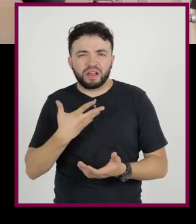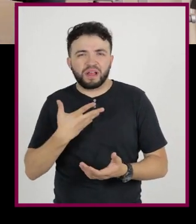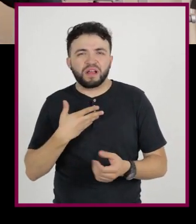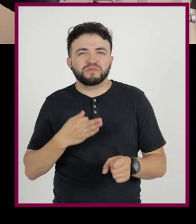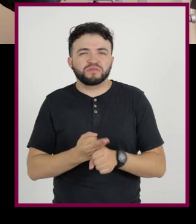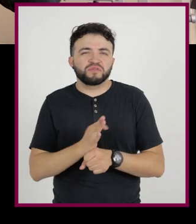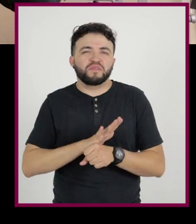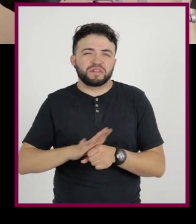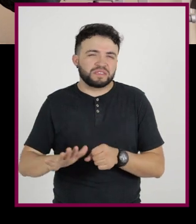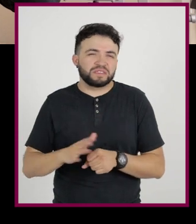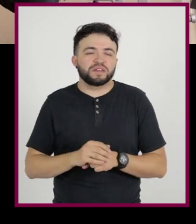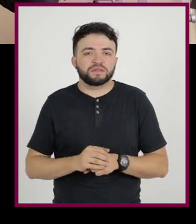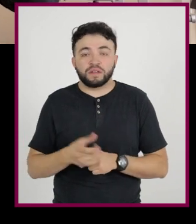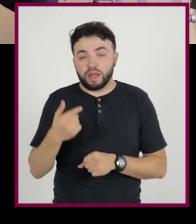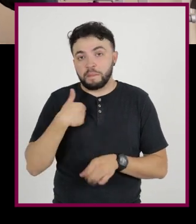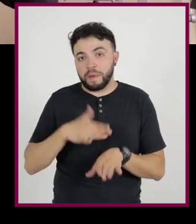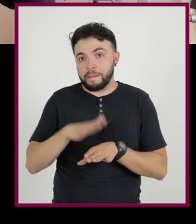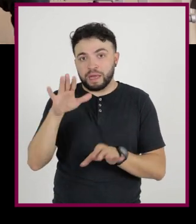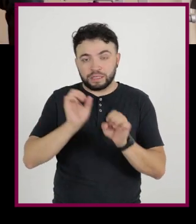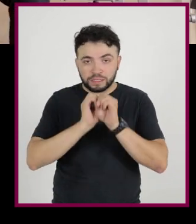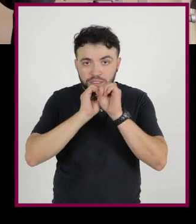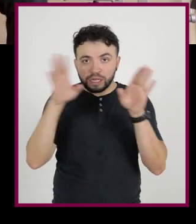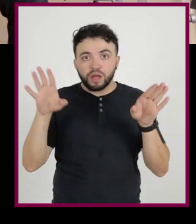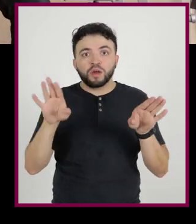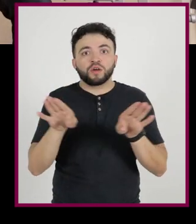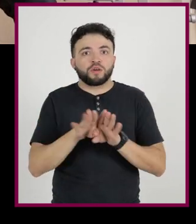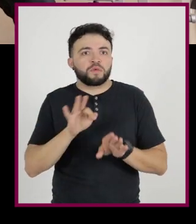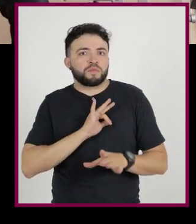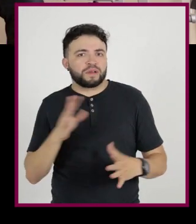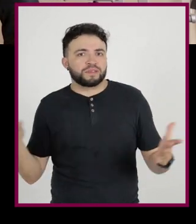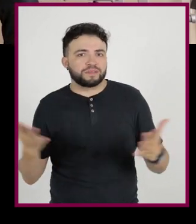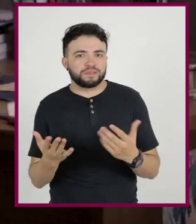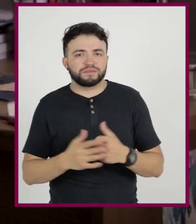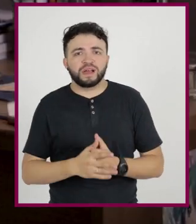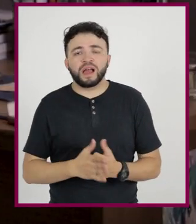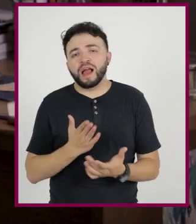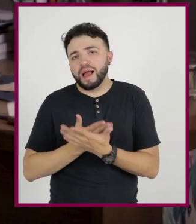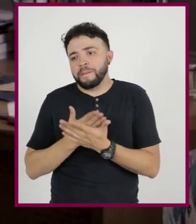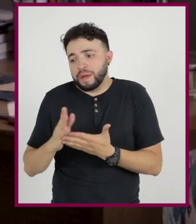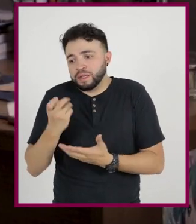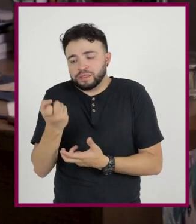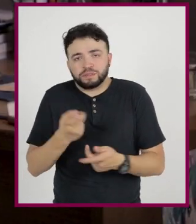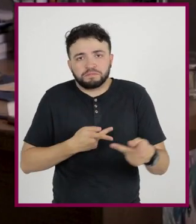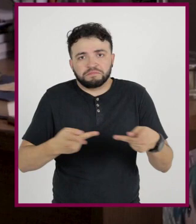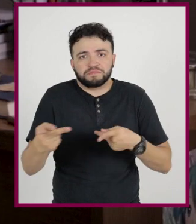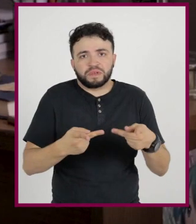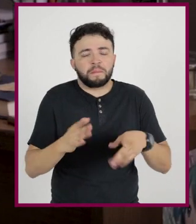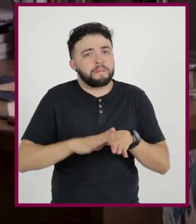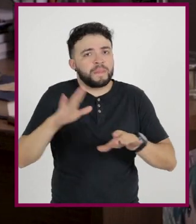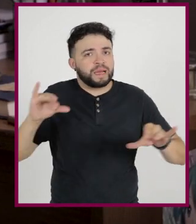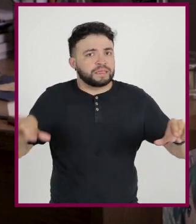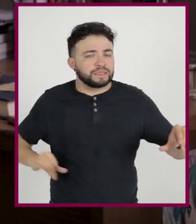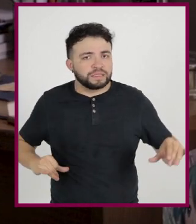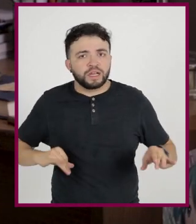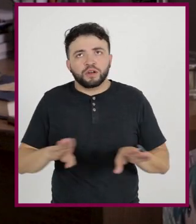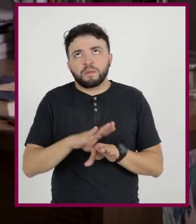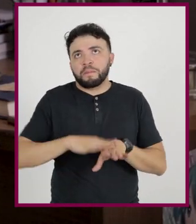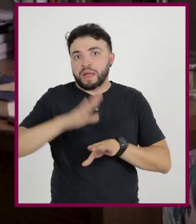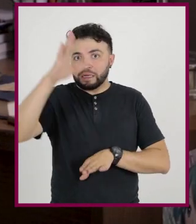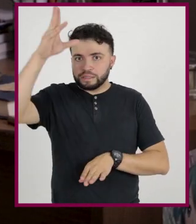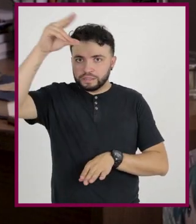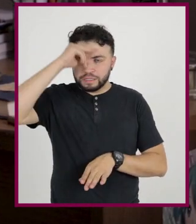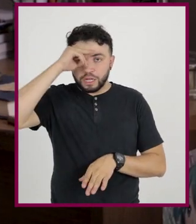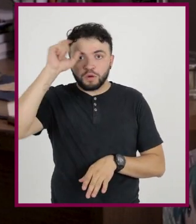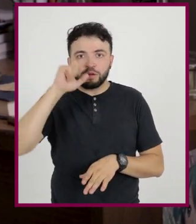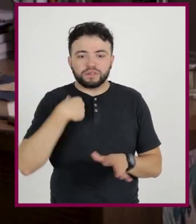abarcamos lo suficiente. Sí, Juanma, a mí ya me quedó mucho más claro lo que debemos hacer. Además, este proceso nos va a hacer más interesantes